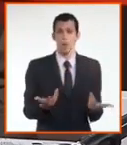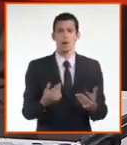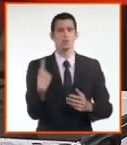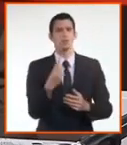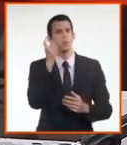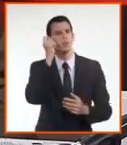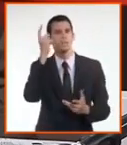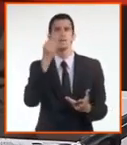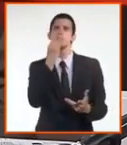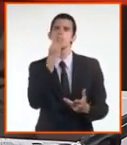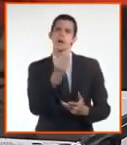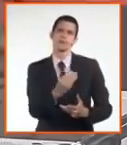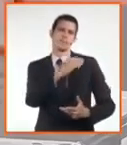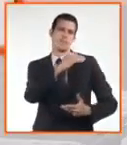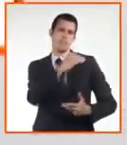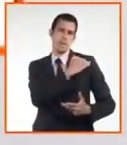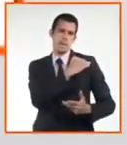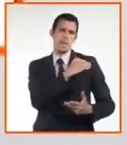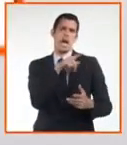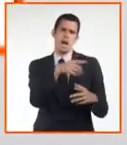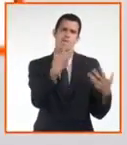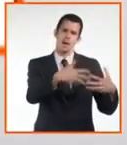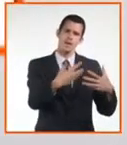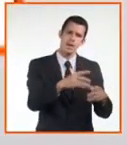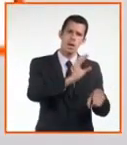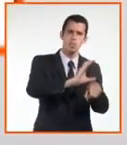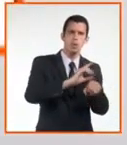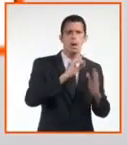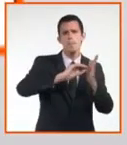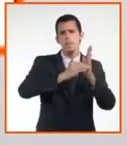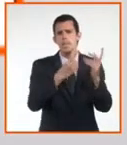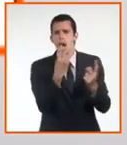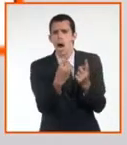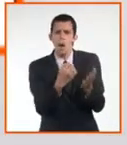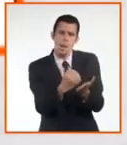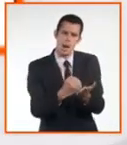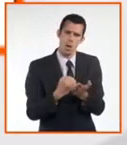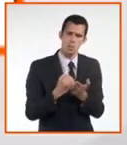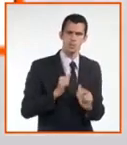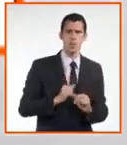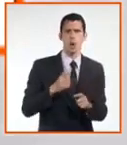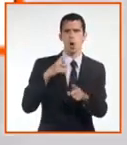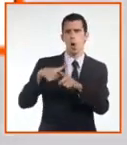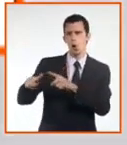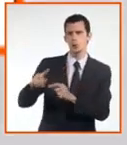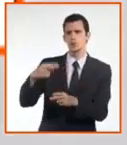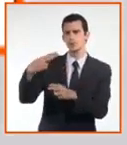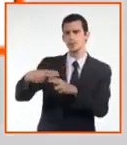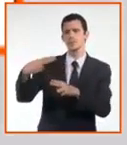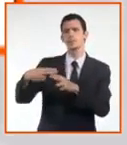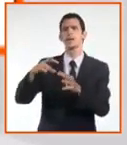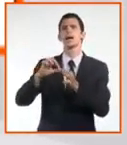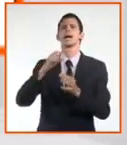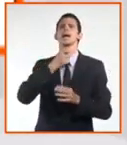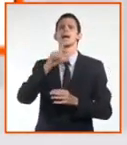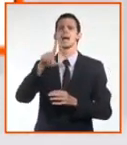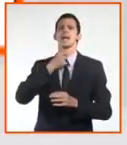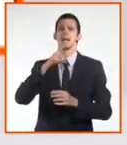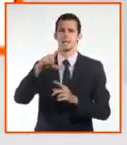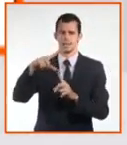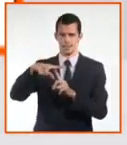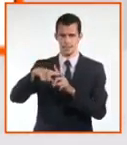select y esto nos ha pedido un grupo de soluciones de tema de modernización es de equipo